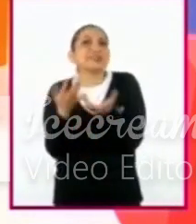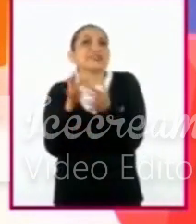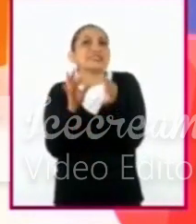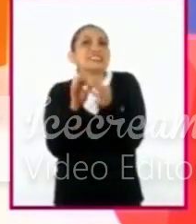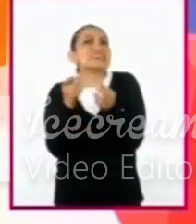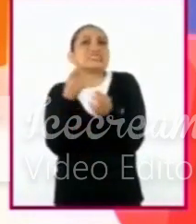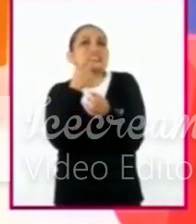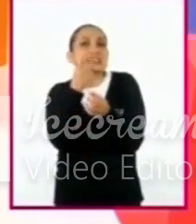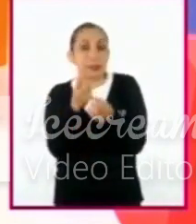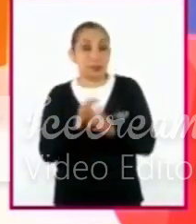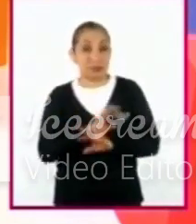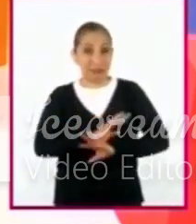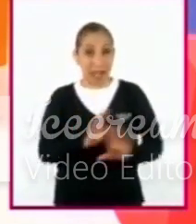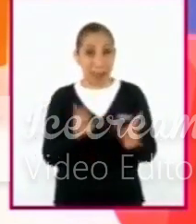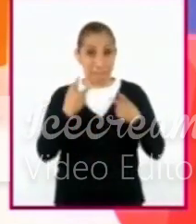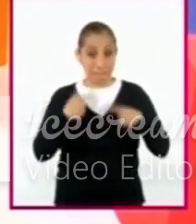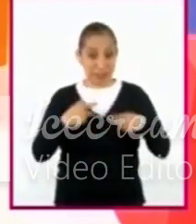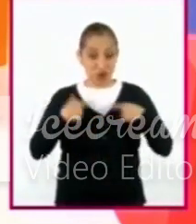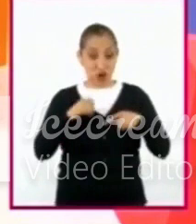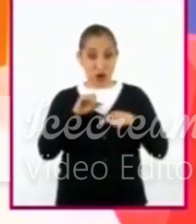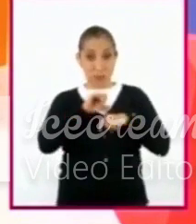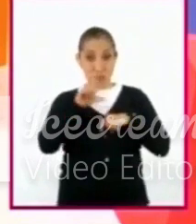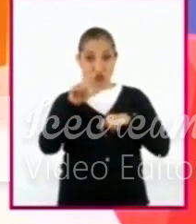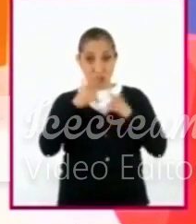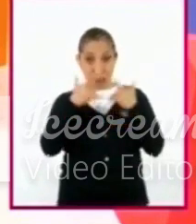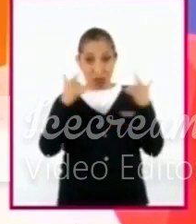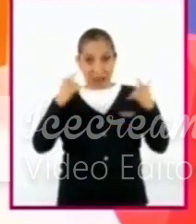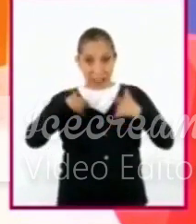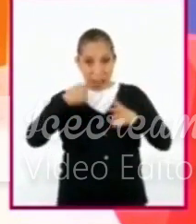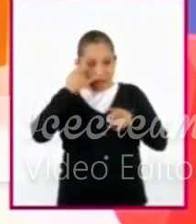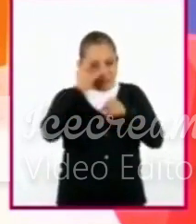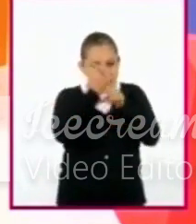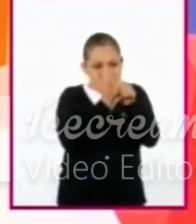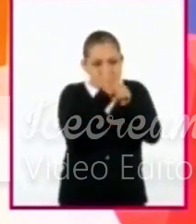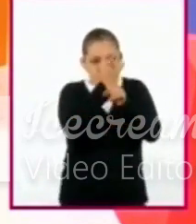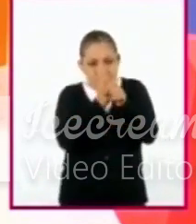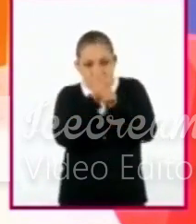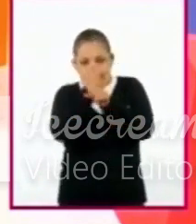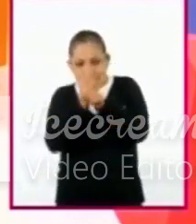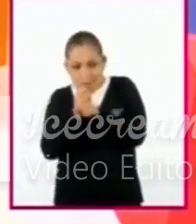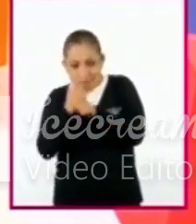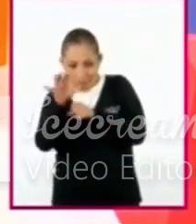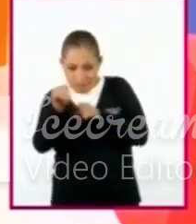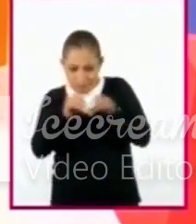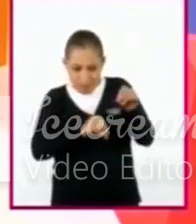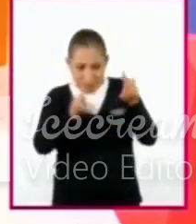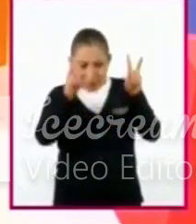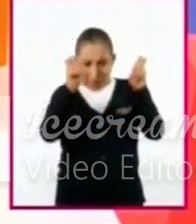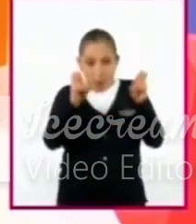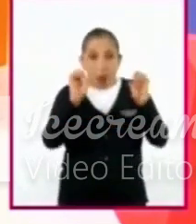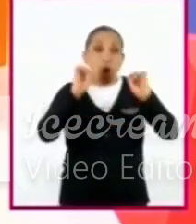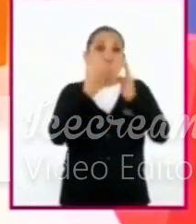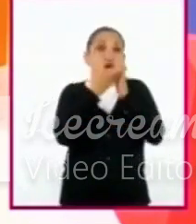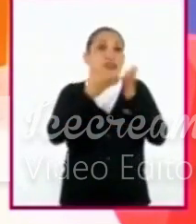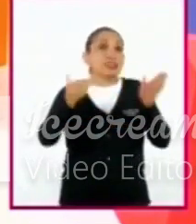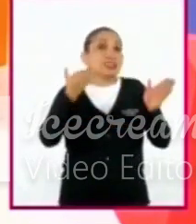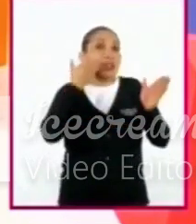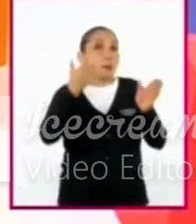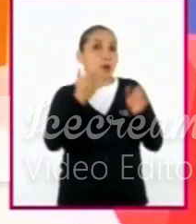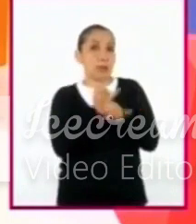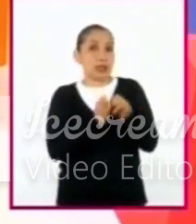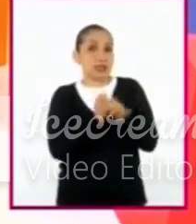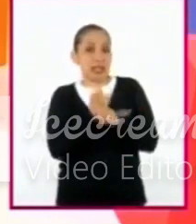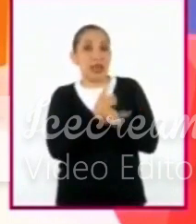Una vez que el historiador, convertido en detective, define el tema o periodo a investigar, necesita